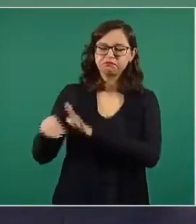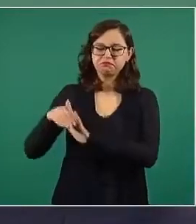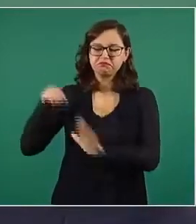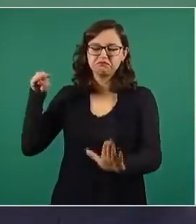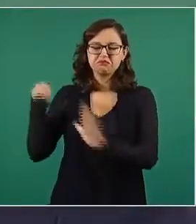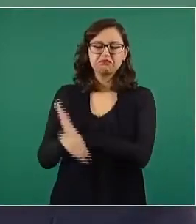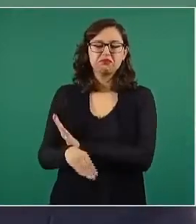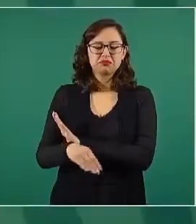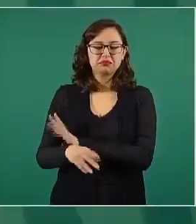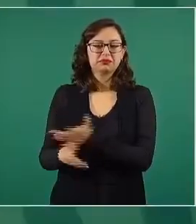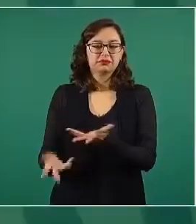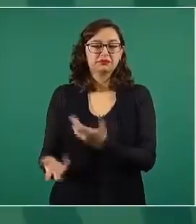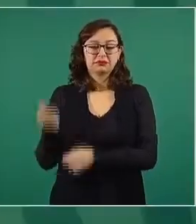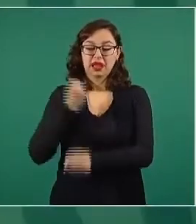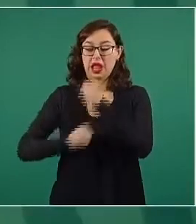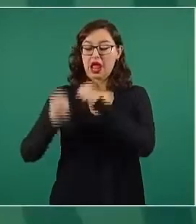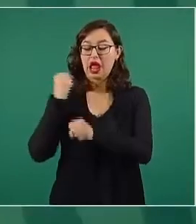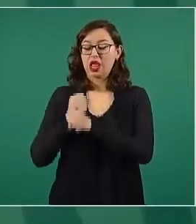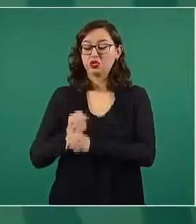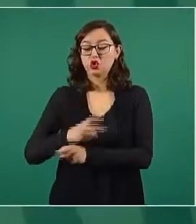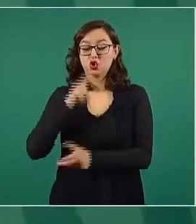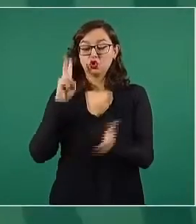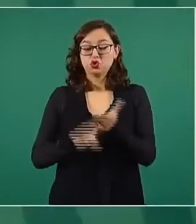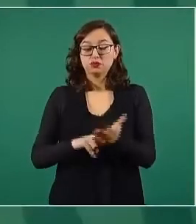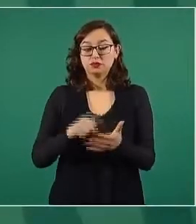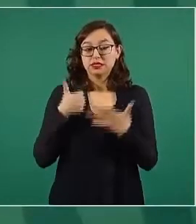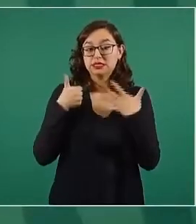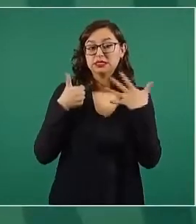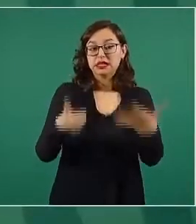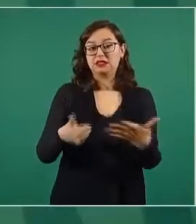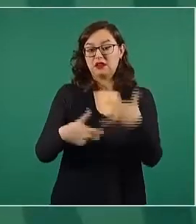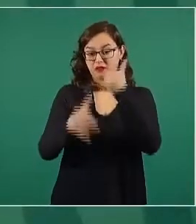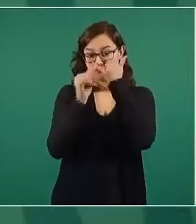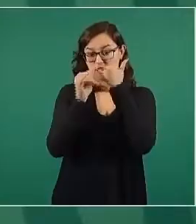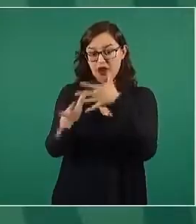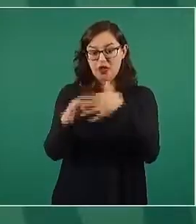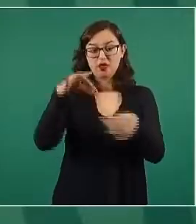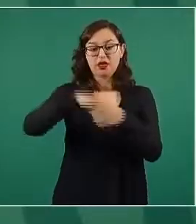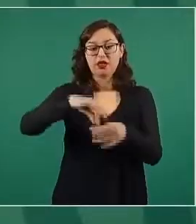del 2006, después de que nos roban la presidencia,